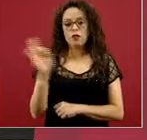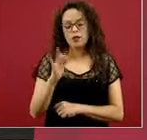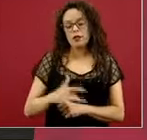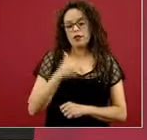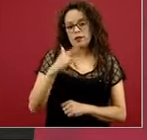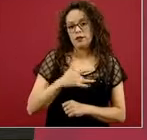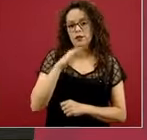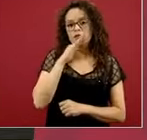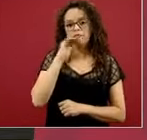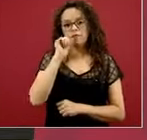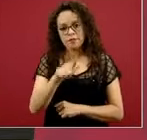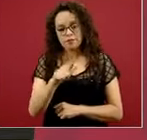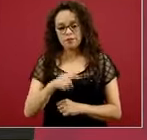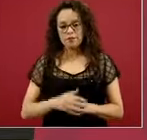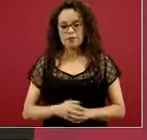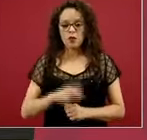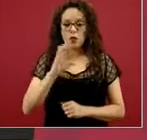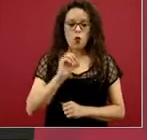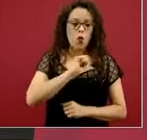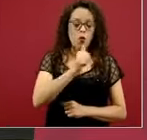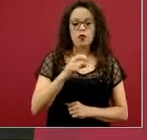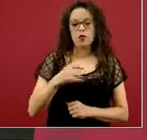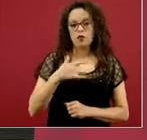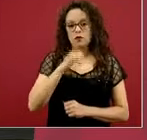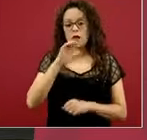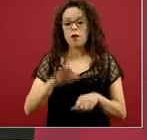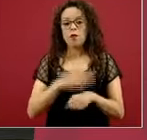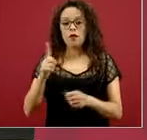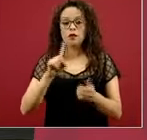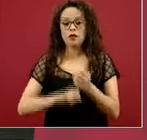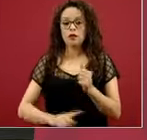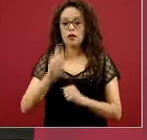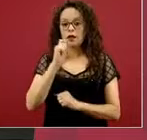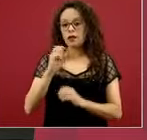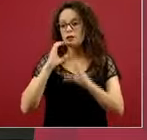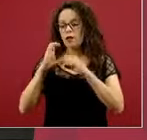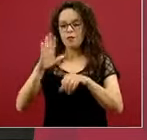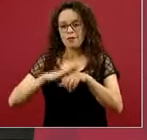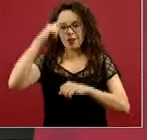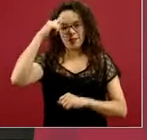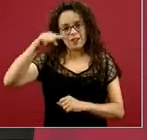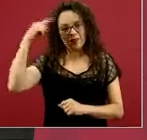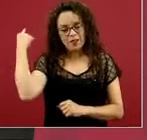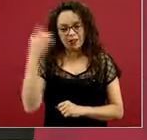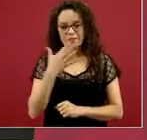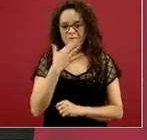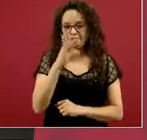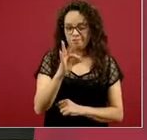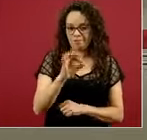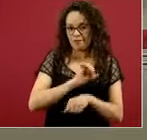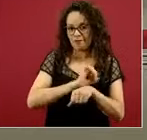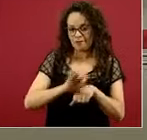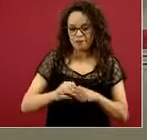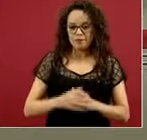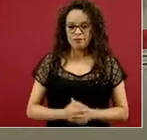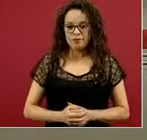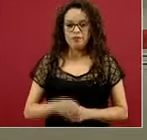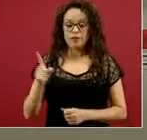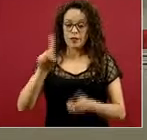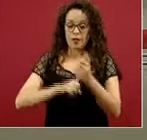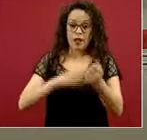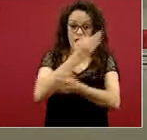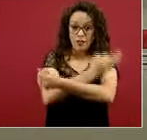pacientes sintomáticos, también porque también en la estrategia de comunicación es mucho más sencillo. Entonces, no es que estén atrasados, ¿qué implica este